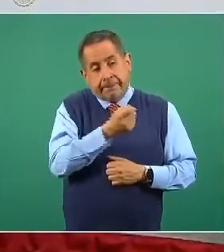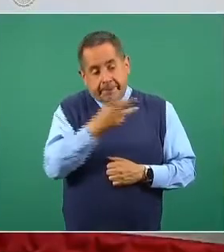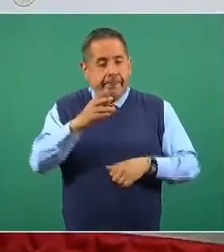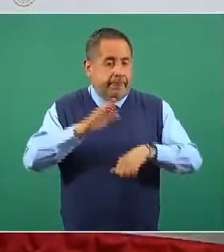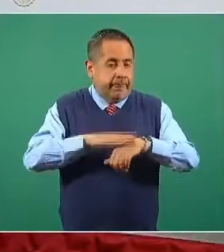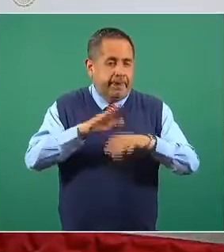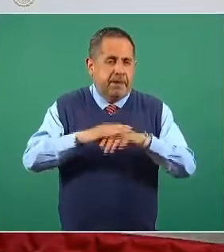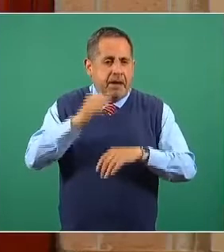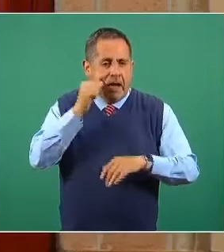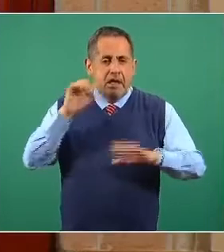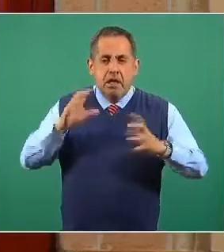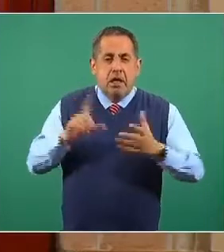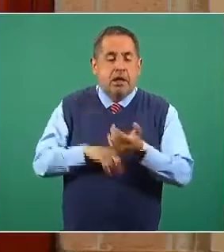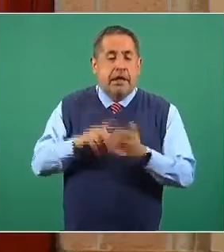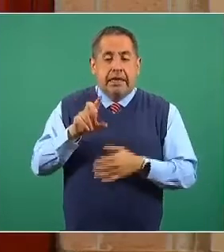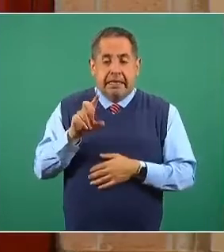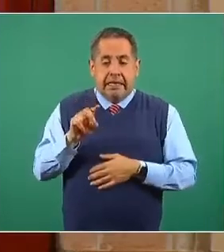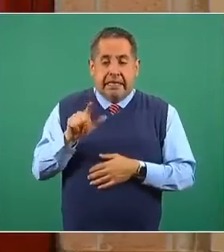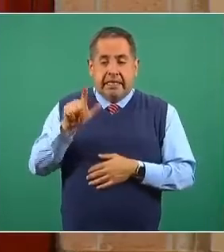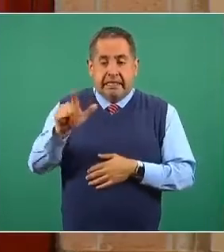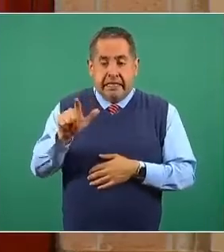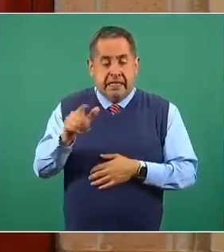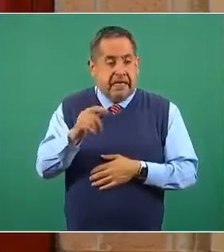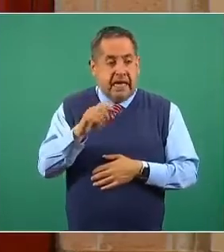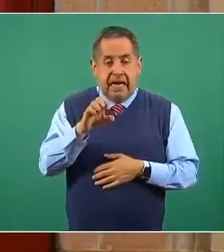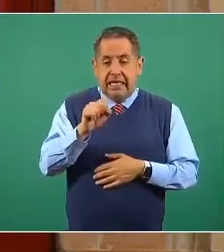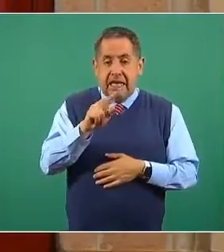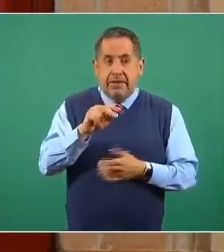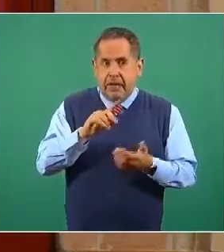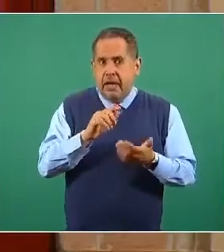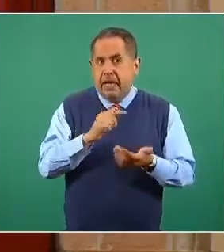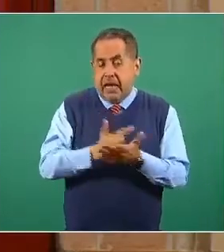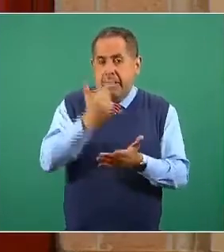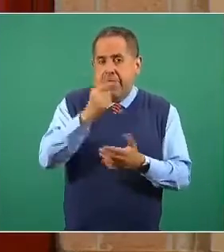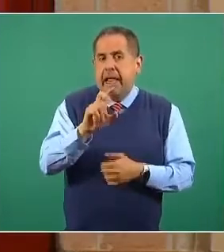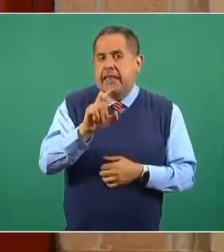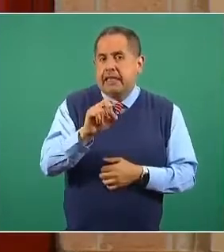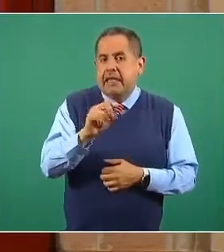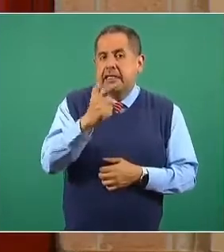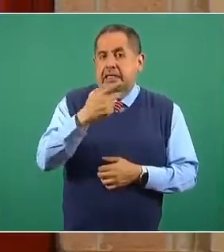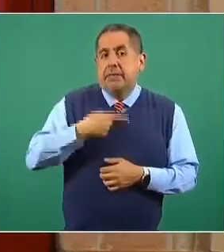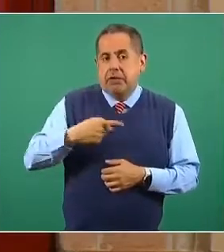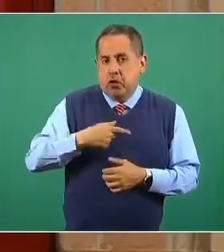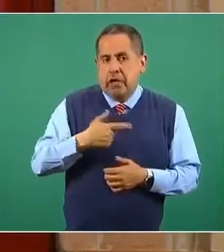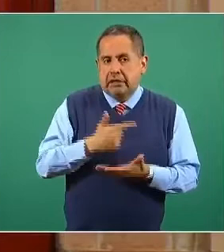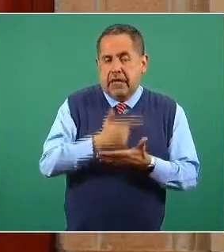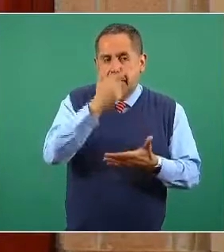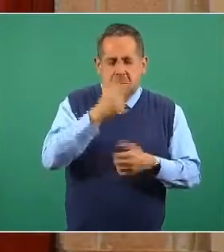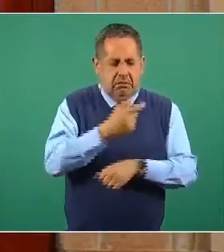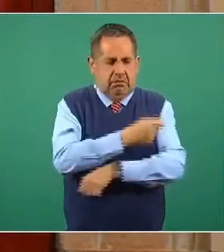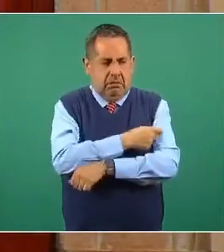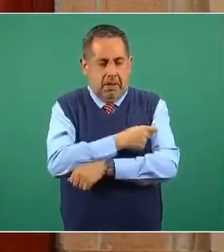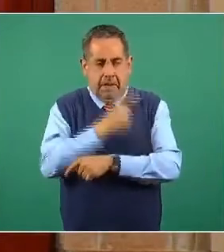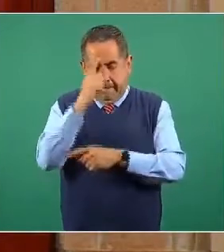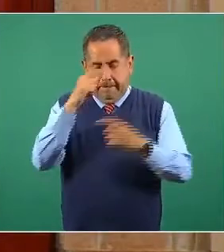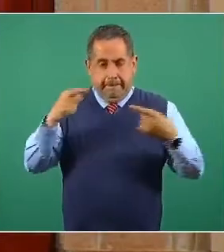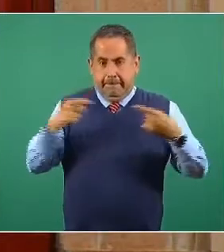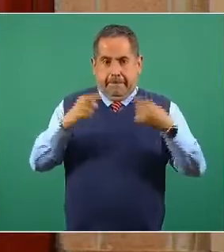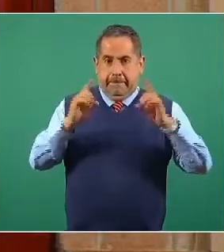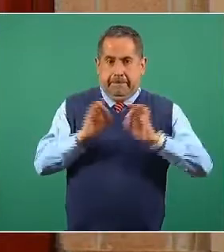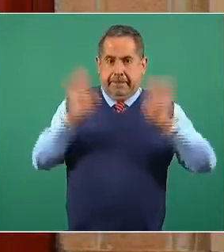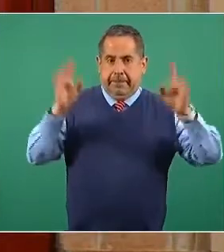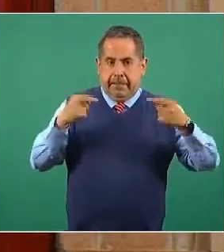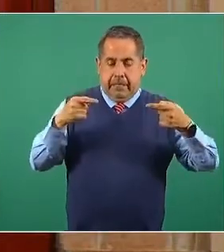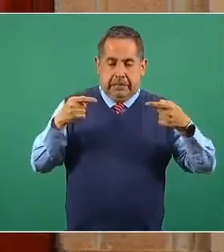entonces hasta el día de hoy 37 ESAVIS graves. Los ESAVIS graves sí son aquellos que tienen manifestaciones más